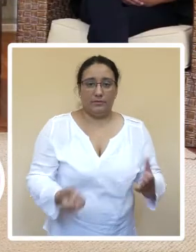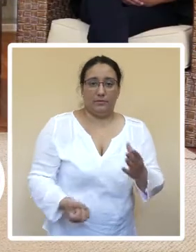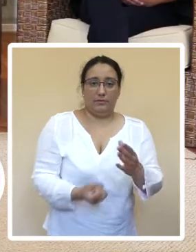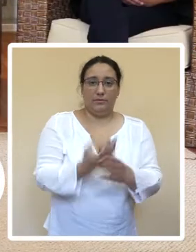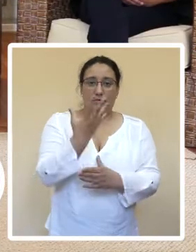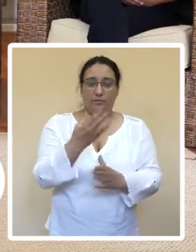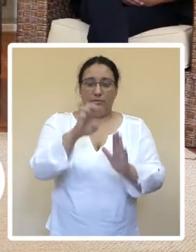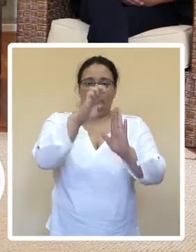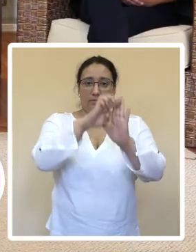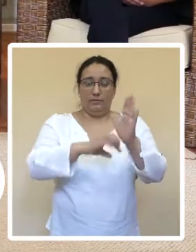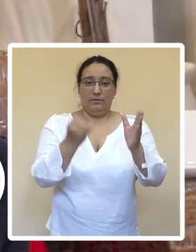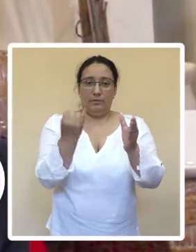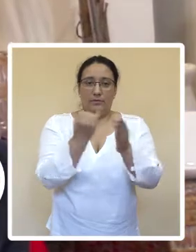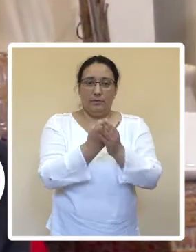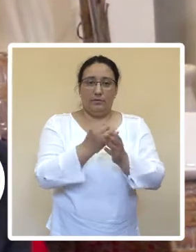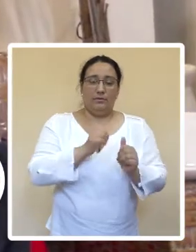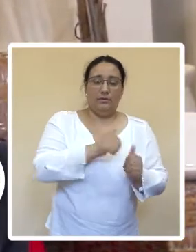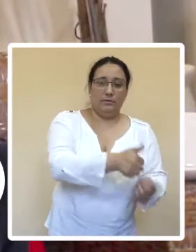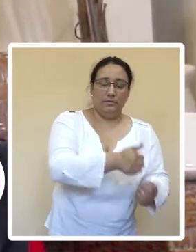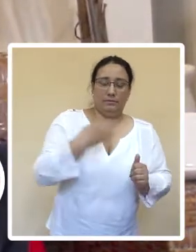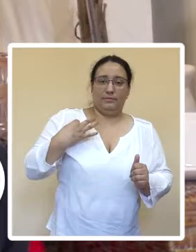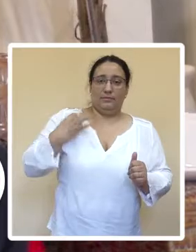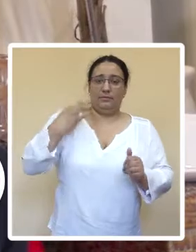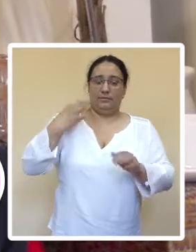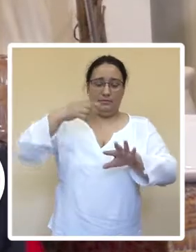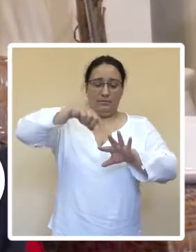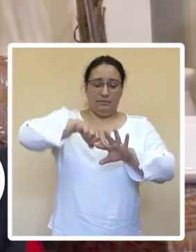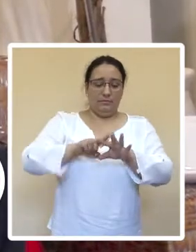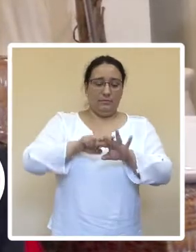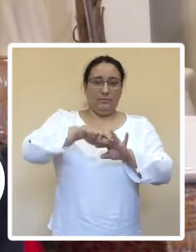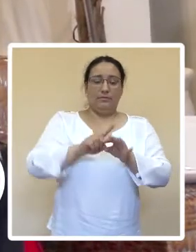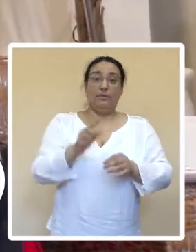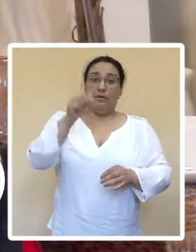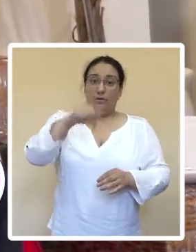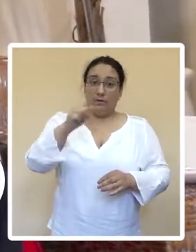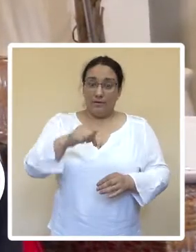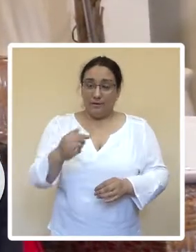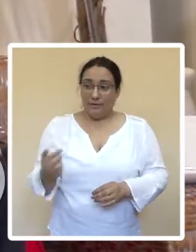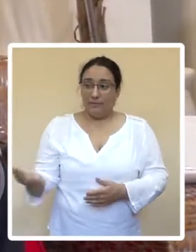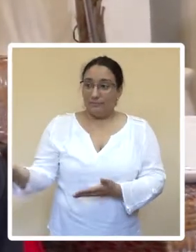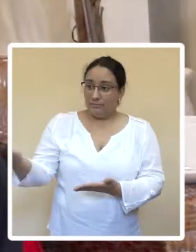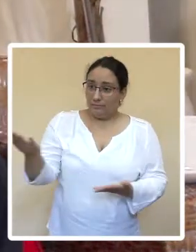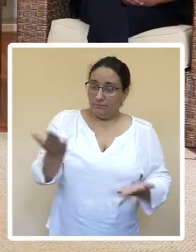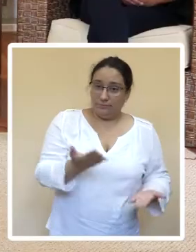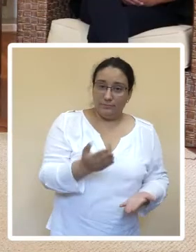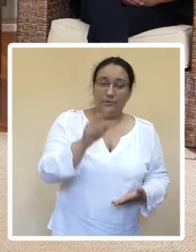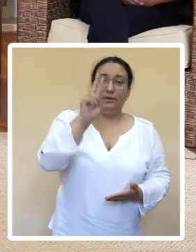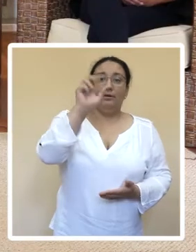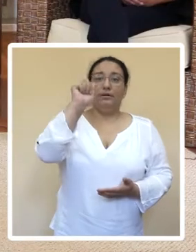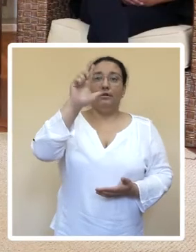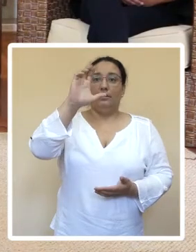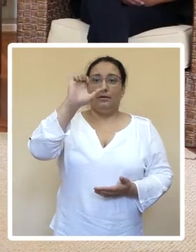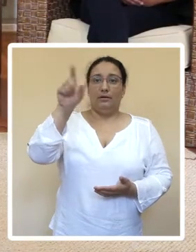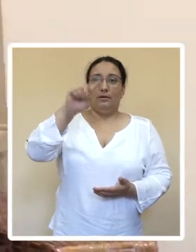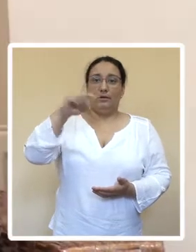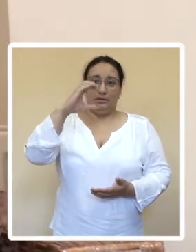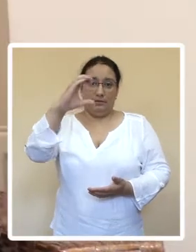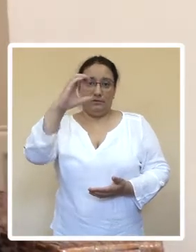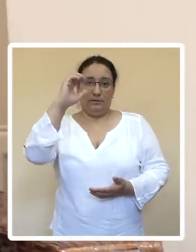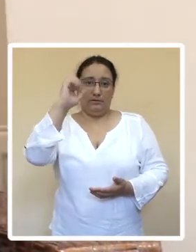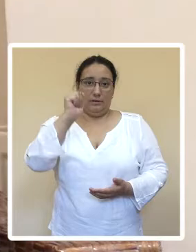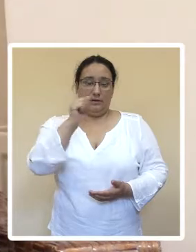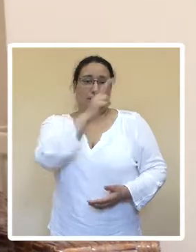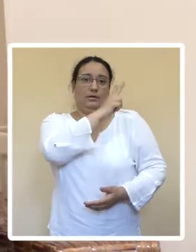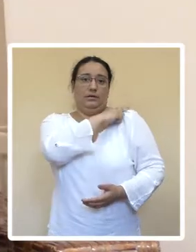Bienvenidos a un nuevo capítulo de Inclusión, el desafío cívico de los chimbaronguinos. El día de hoy nos encontramos con Valesca Mellado, jefa de